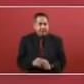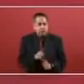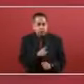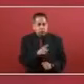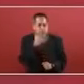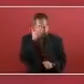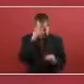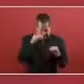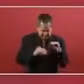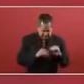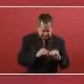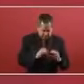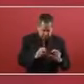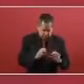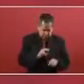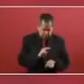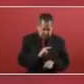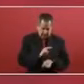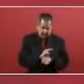protegieron mucho. Lo que